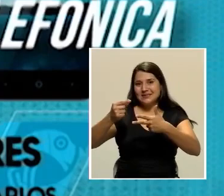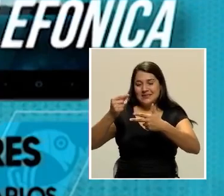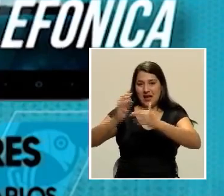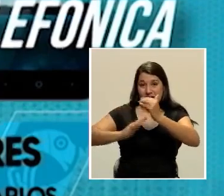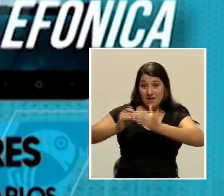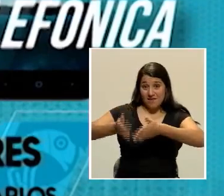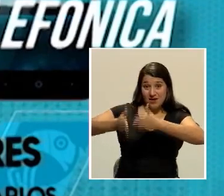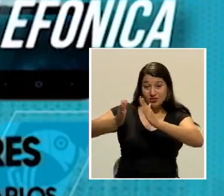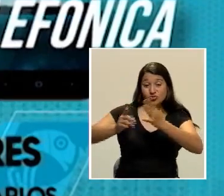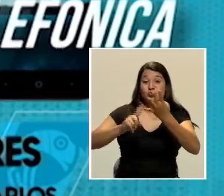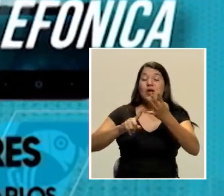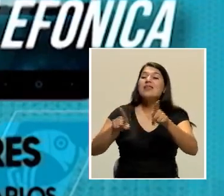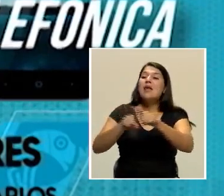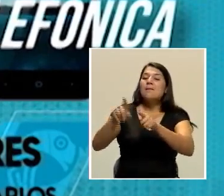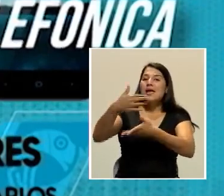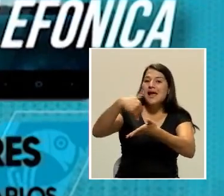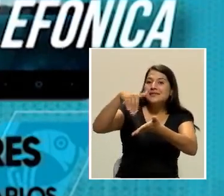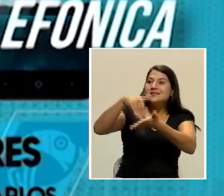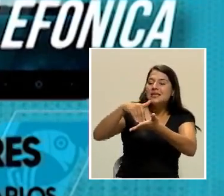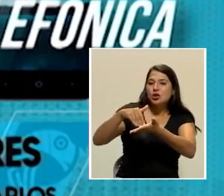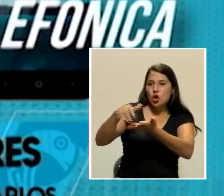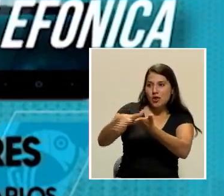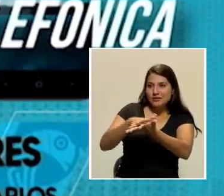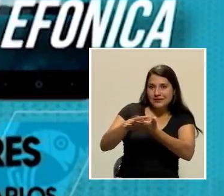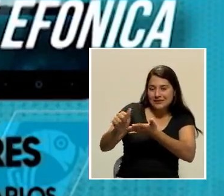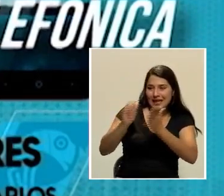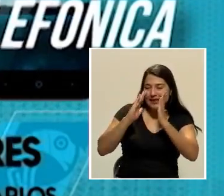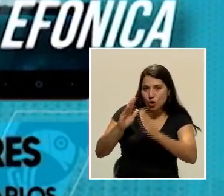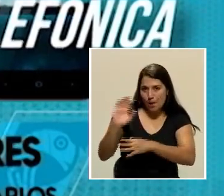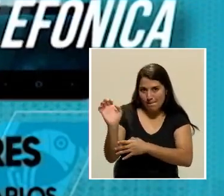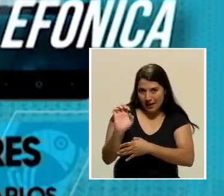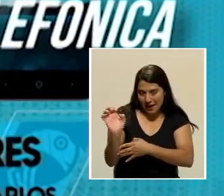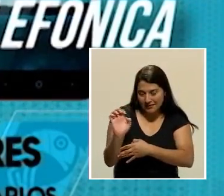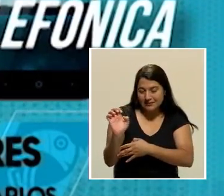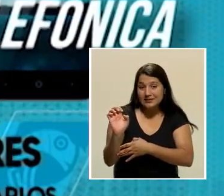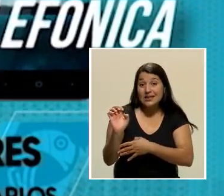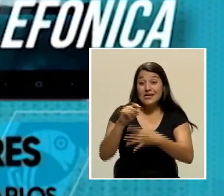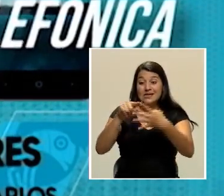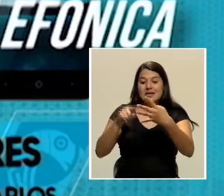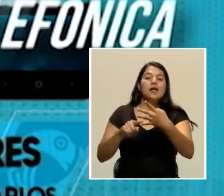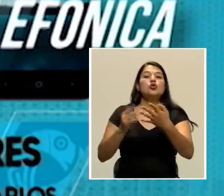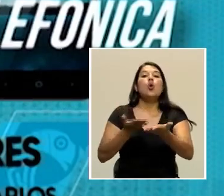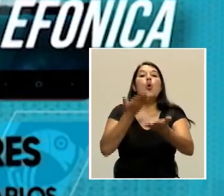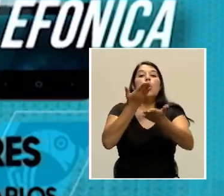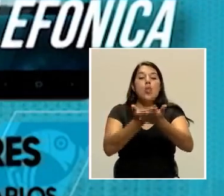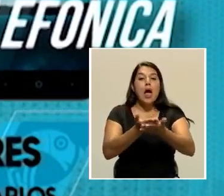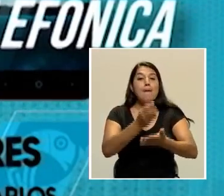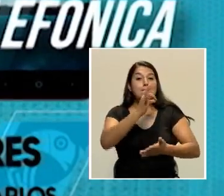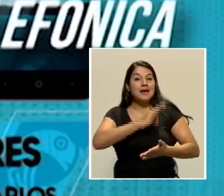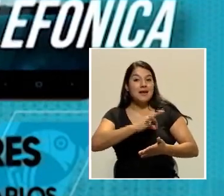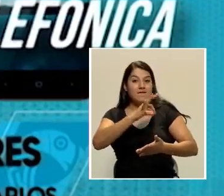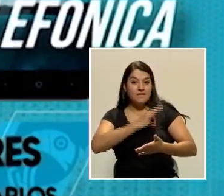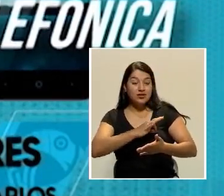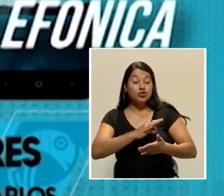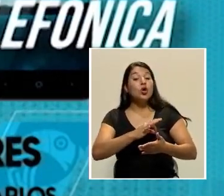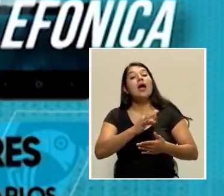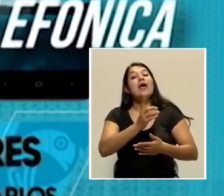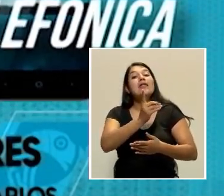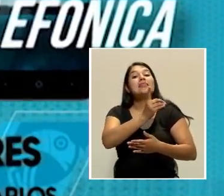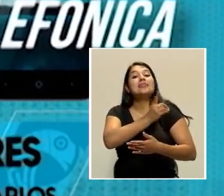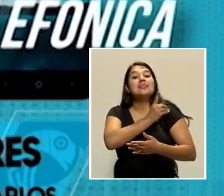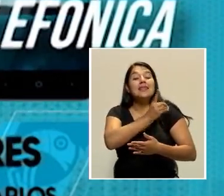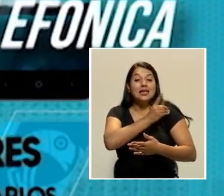Los equipos adquiridos gracias al esfuerzo institucional, donde participan la Gerencia Médica, Gerencia de Infraestructura y Tecnología, Centro de